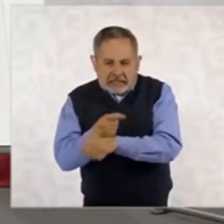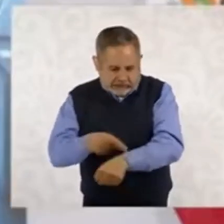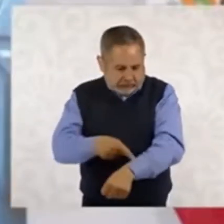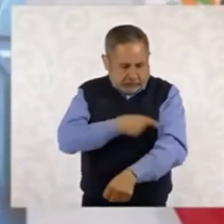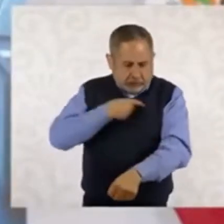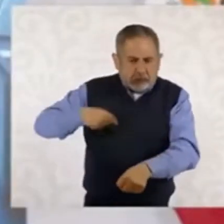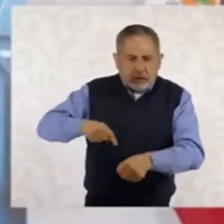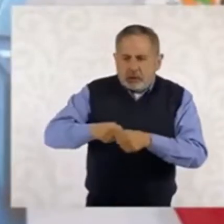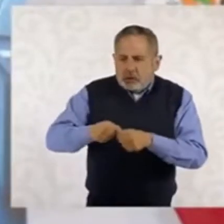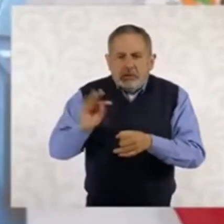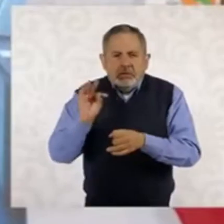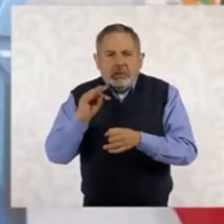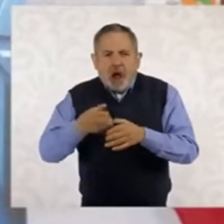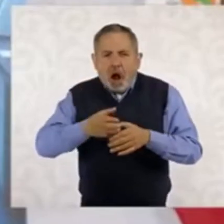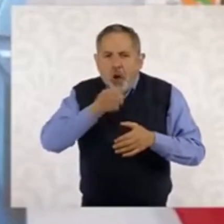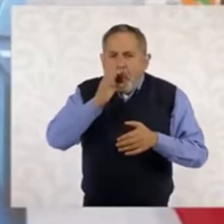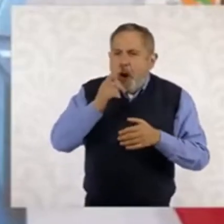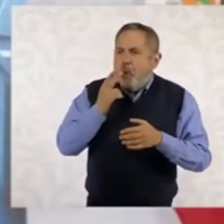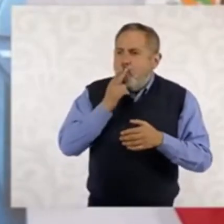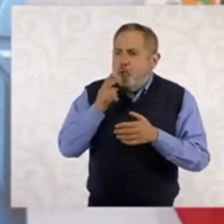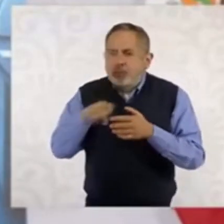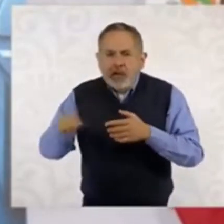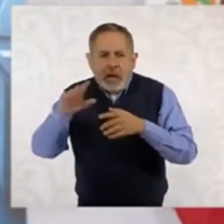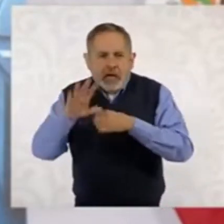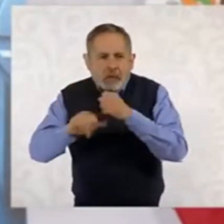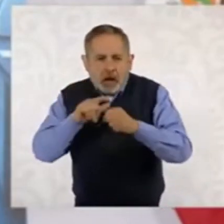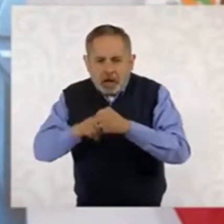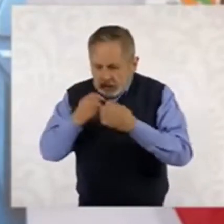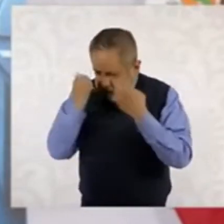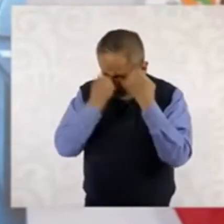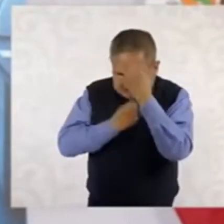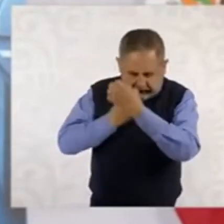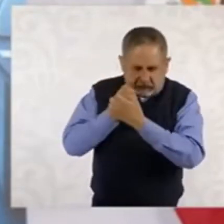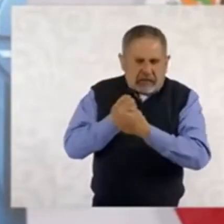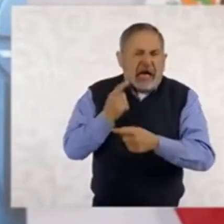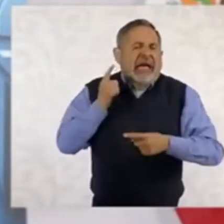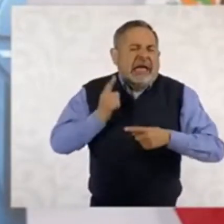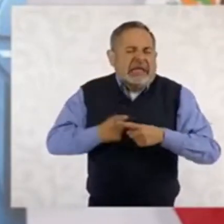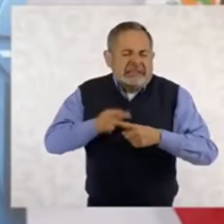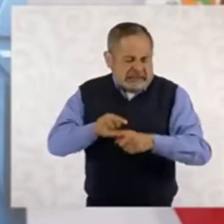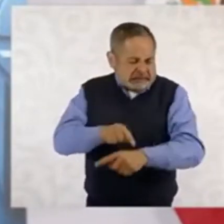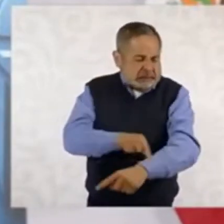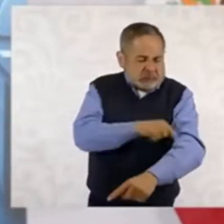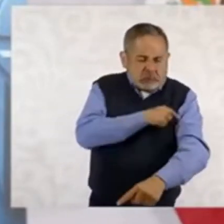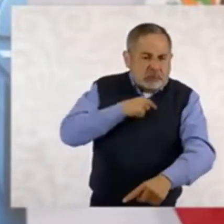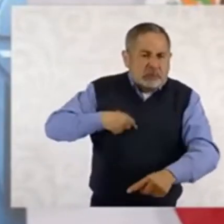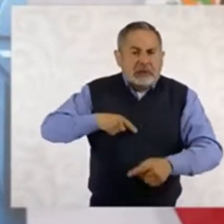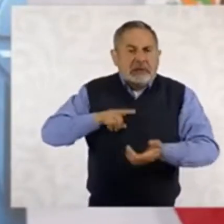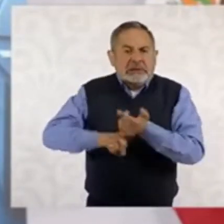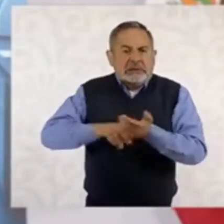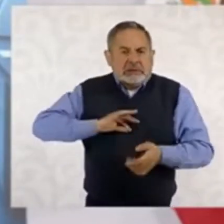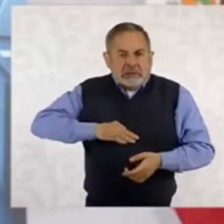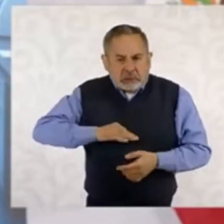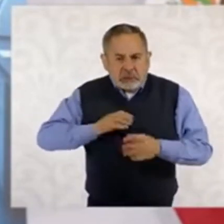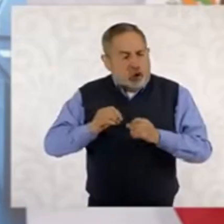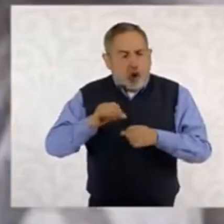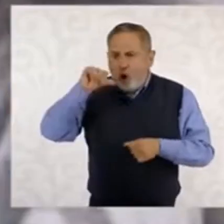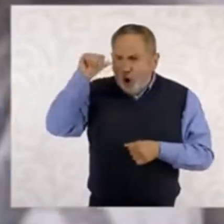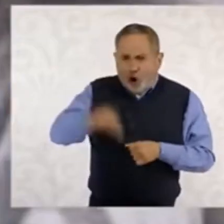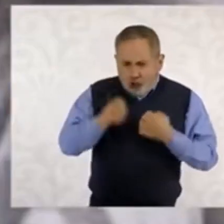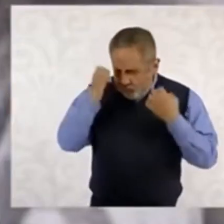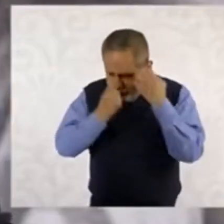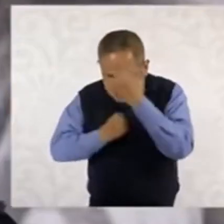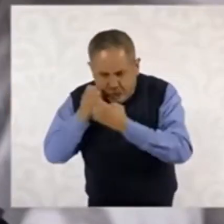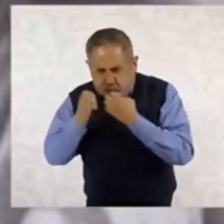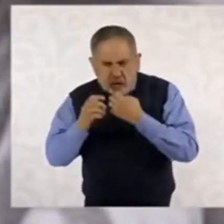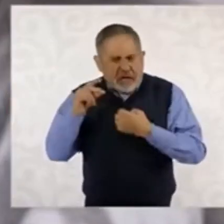toxicidad del agua ante algún evento, alguna contingencia. Y con ello vamos a obtener resultados en tiempo real.